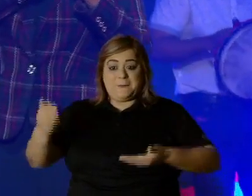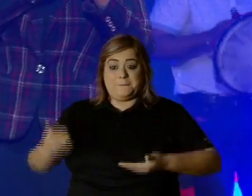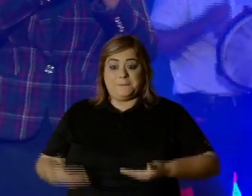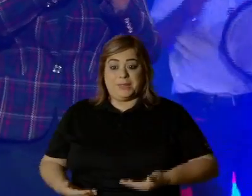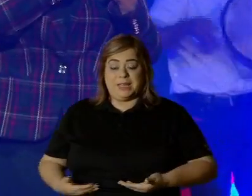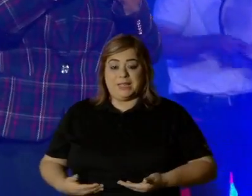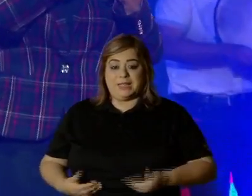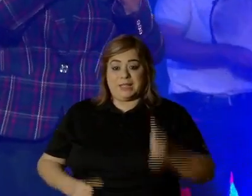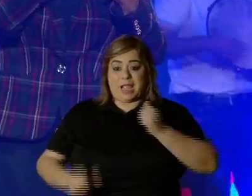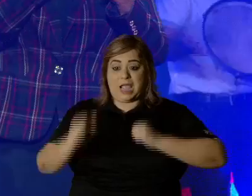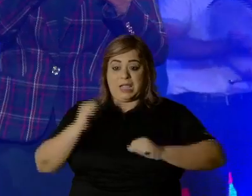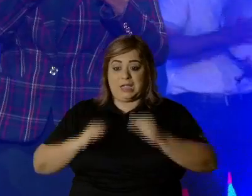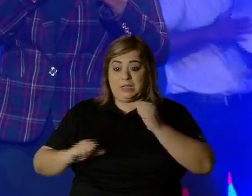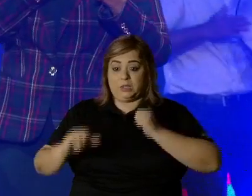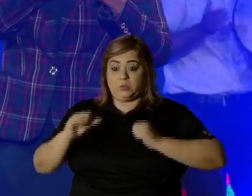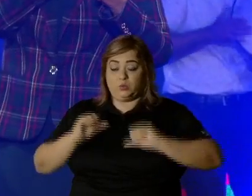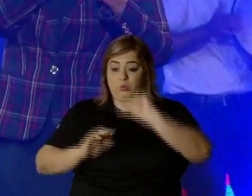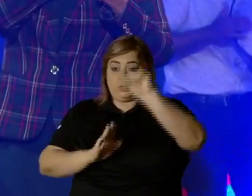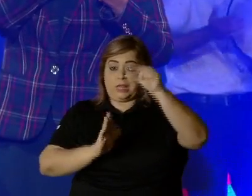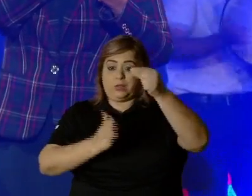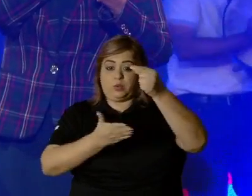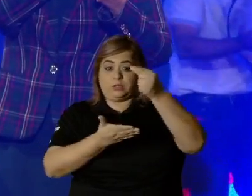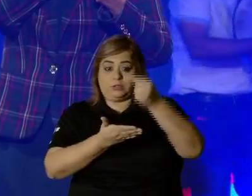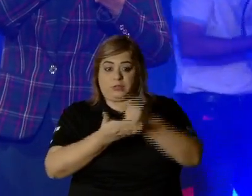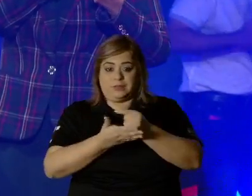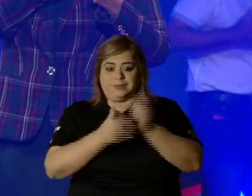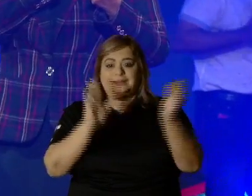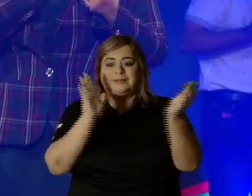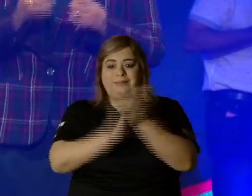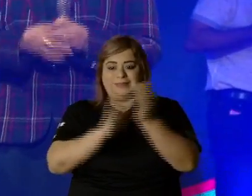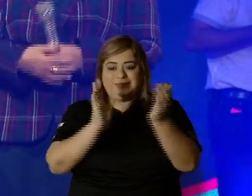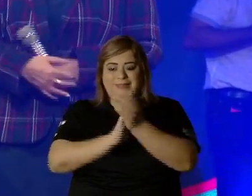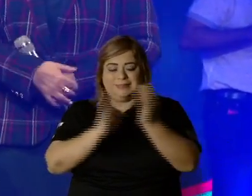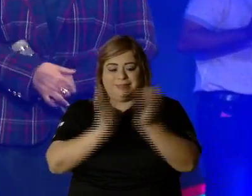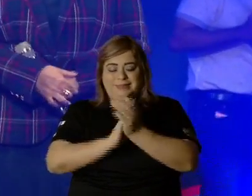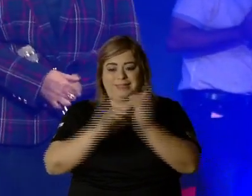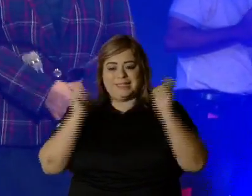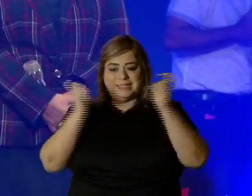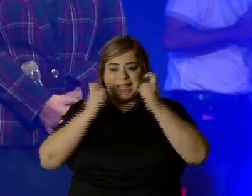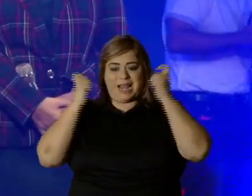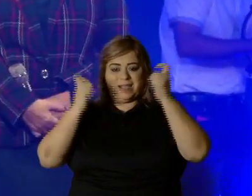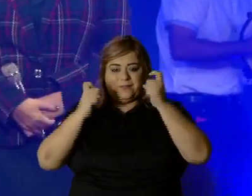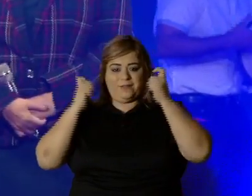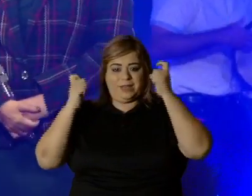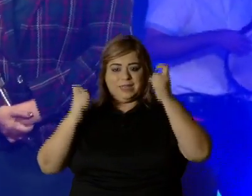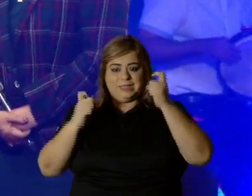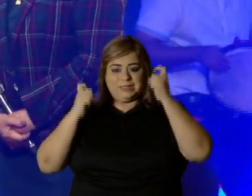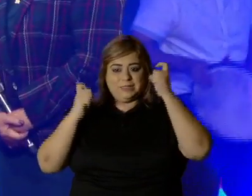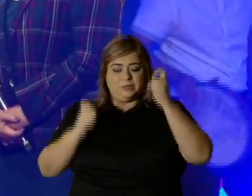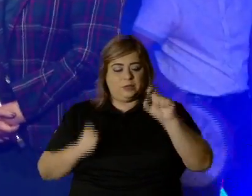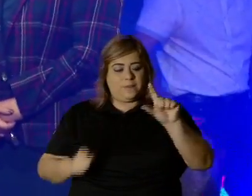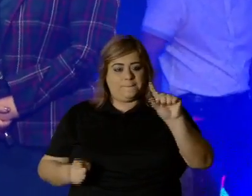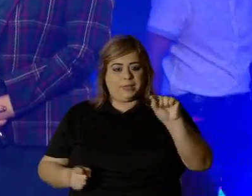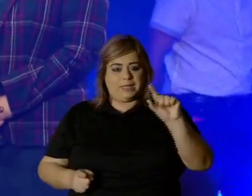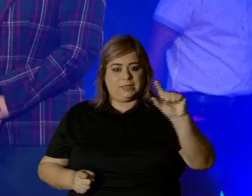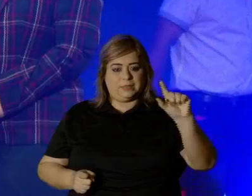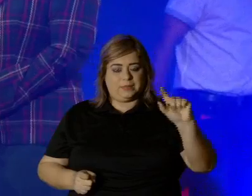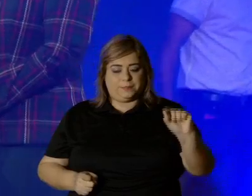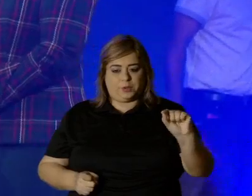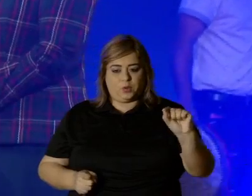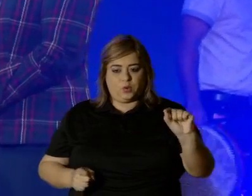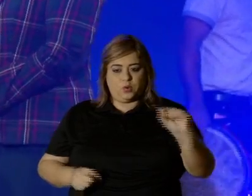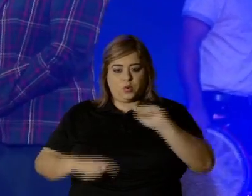graduación clase 2020. Vamos, un aplauso. La celebración siempre es un aplauso. A celebrarse el